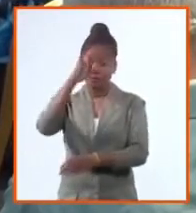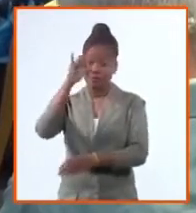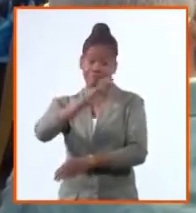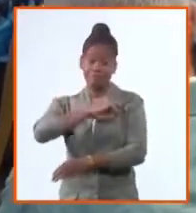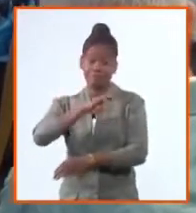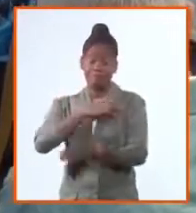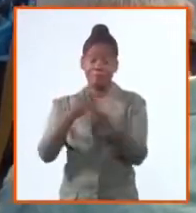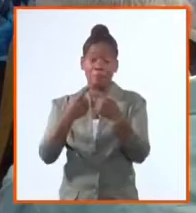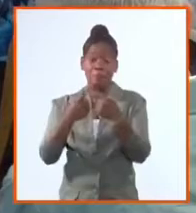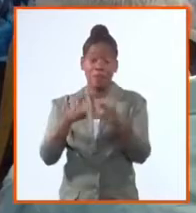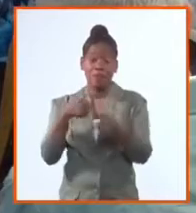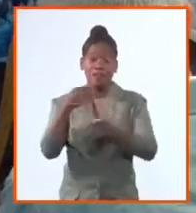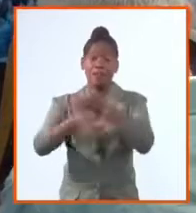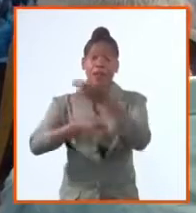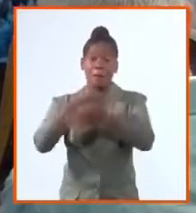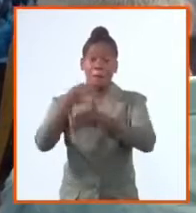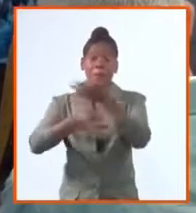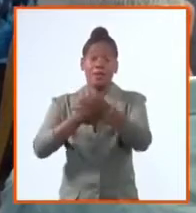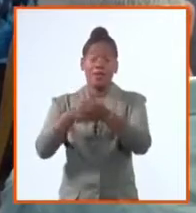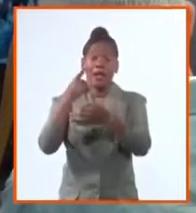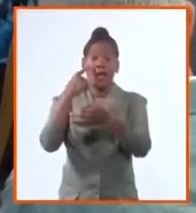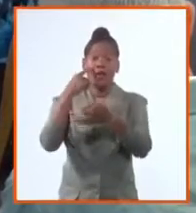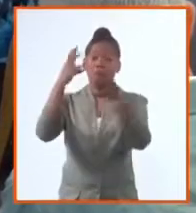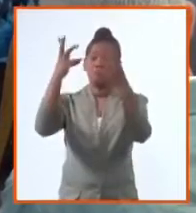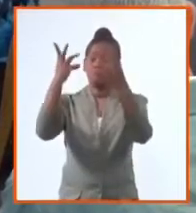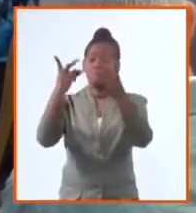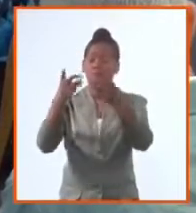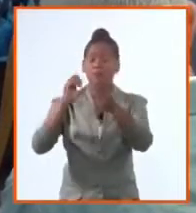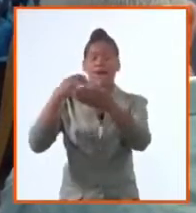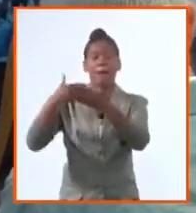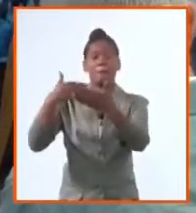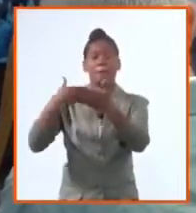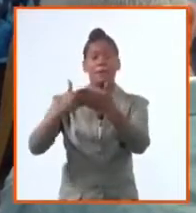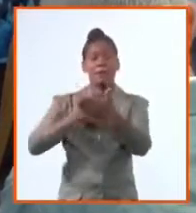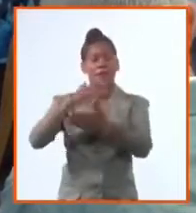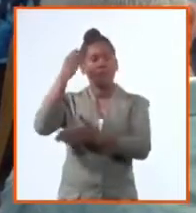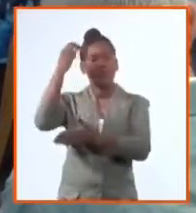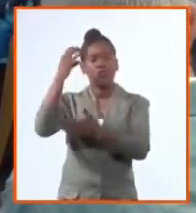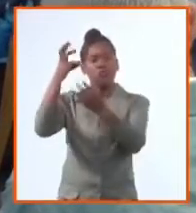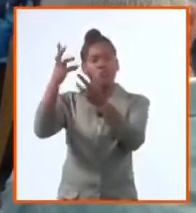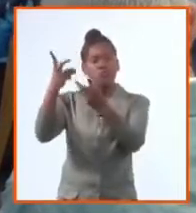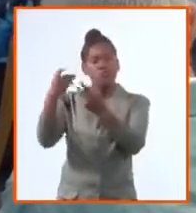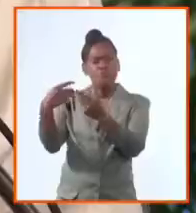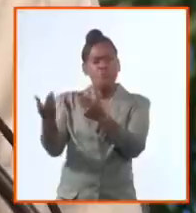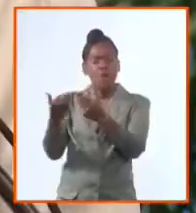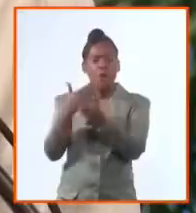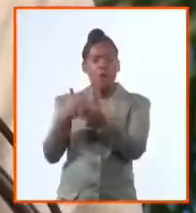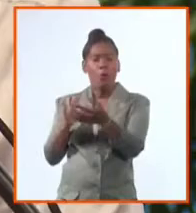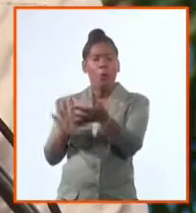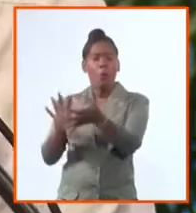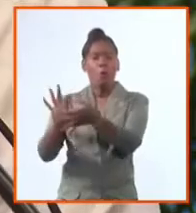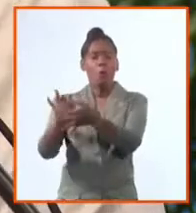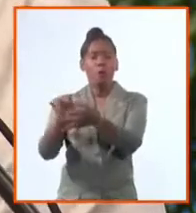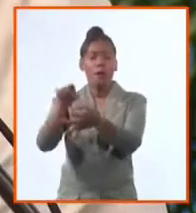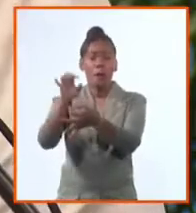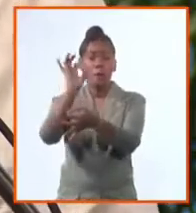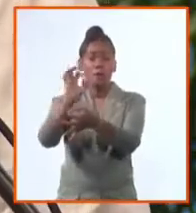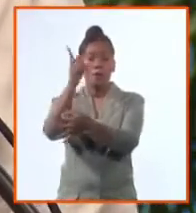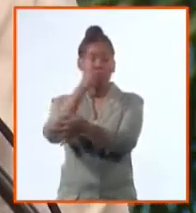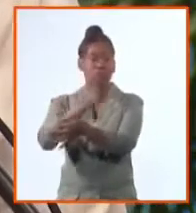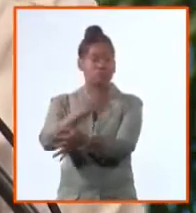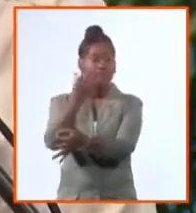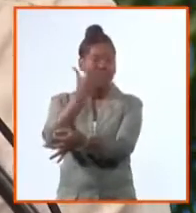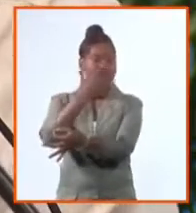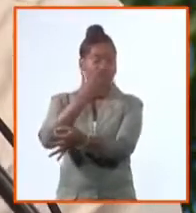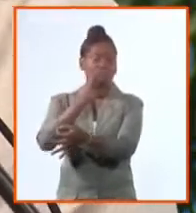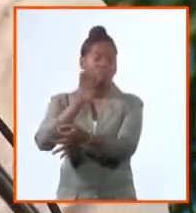subrayar, porque no es solamente la dinámica de la cantidad de empresas, sino la estructura interna de eso, ¿no? Porque lo que nos está pasando hoy, y está en Granma, cuando